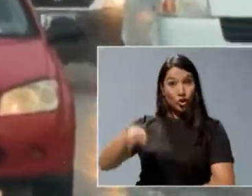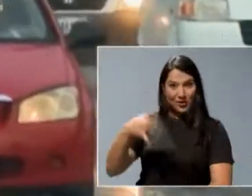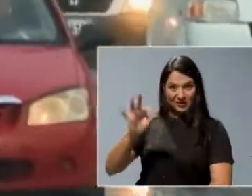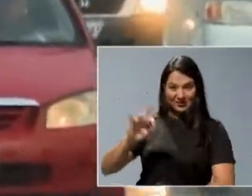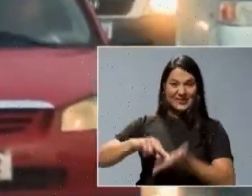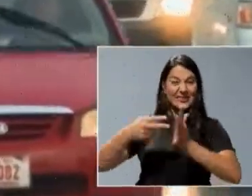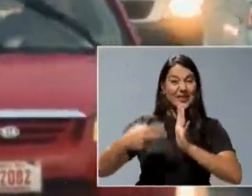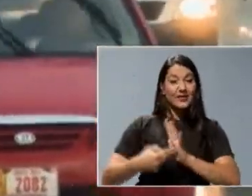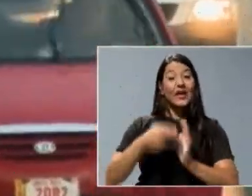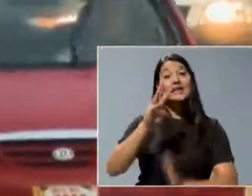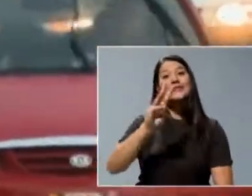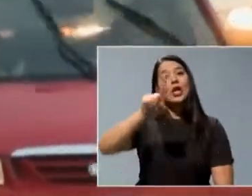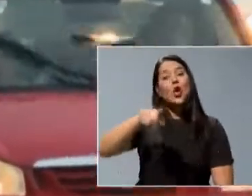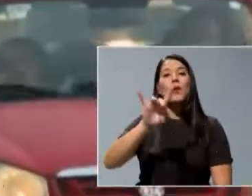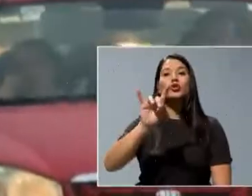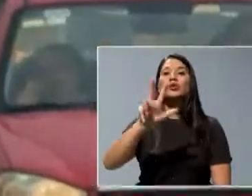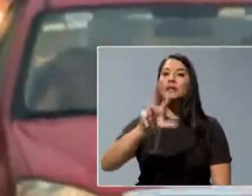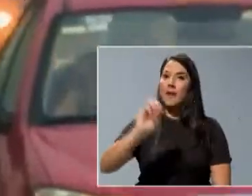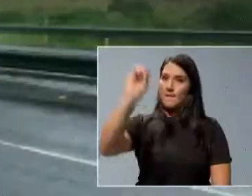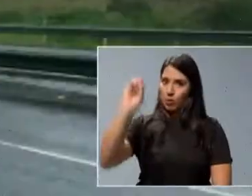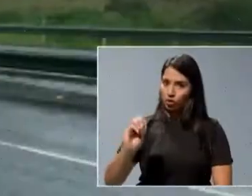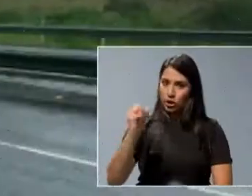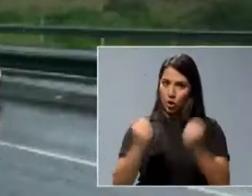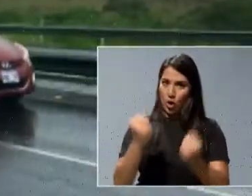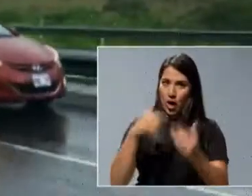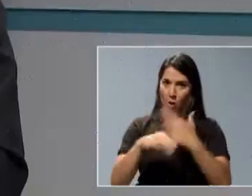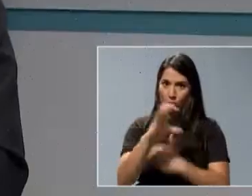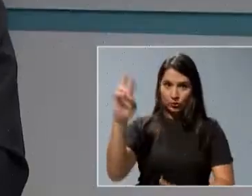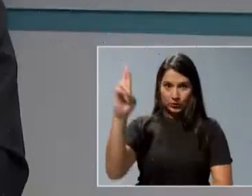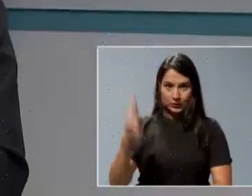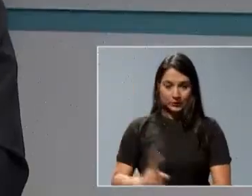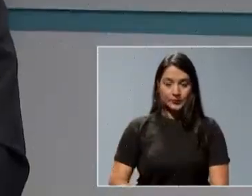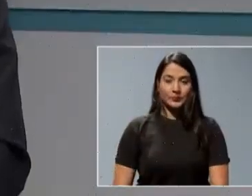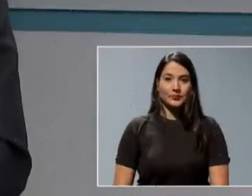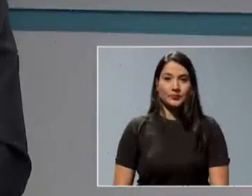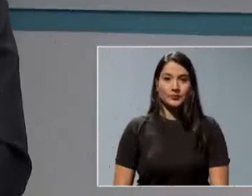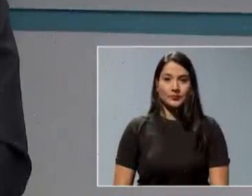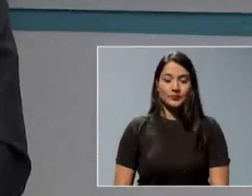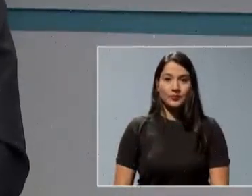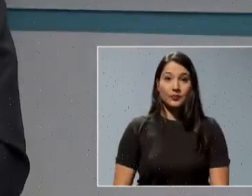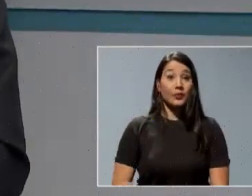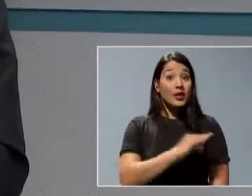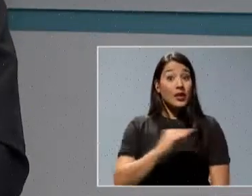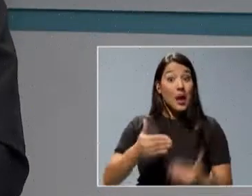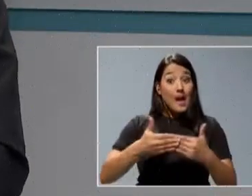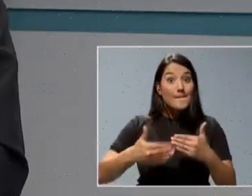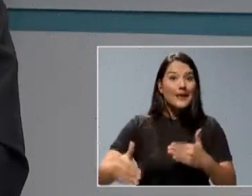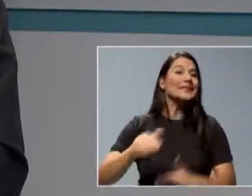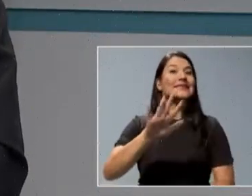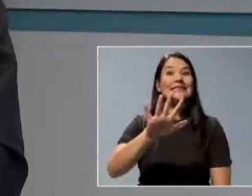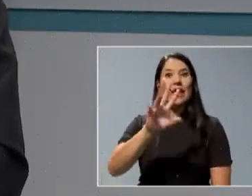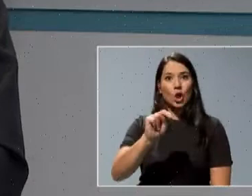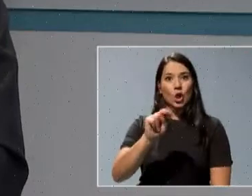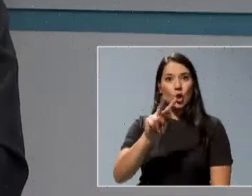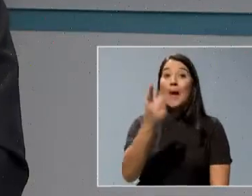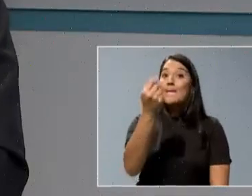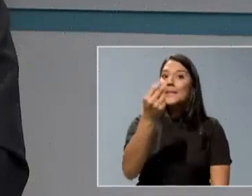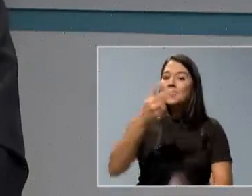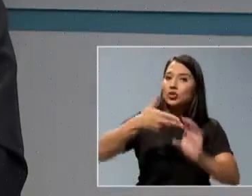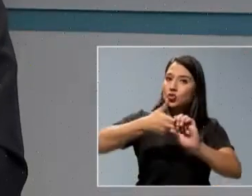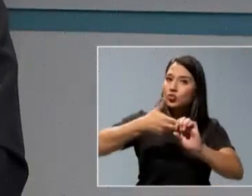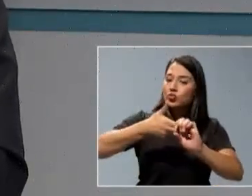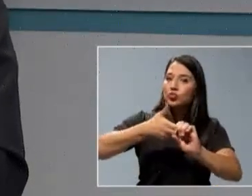el 6.83% de la flota vehicular. Y a partir de este 5 de noviembre el precio de los